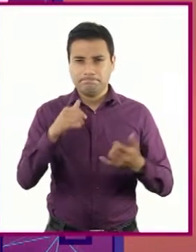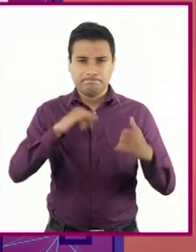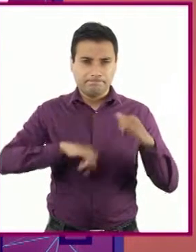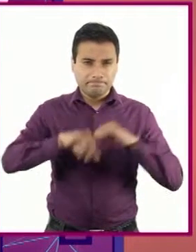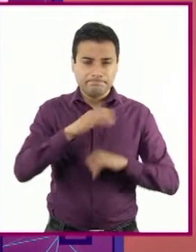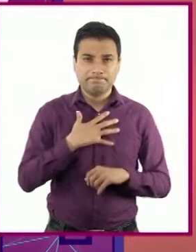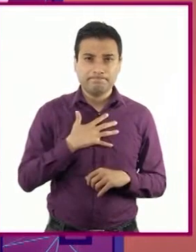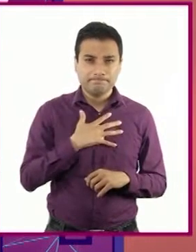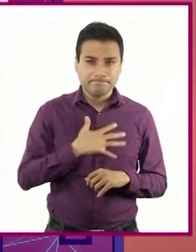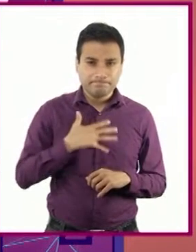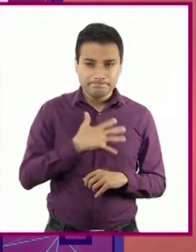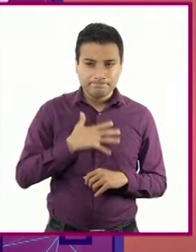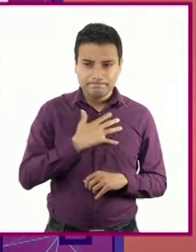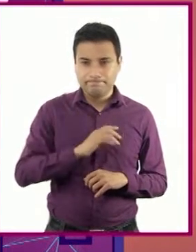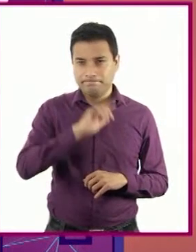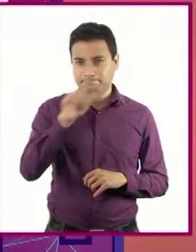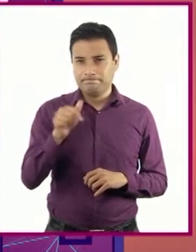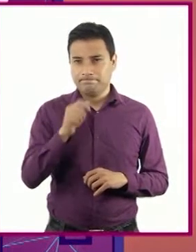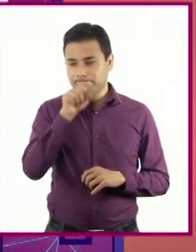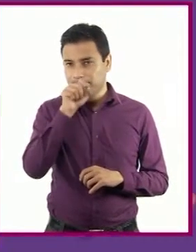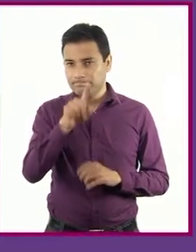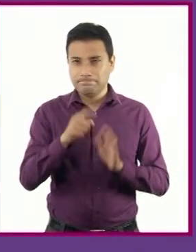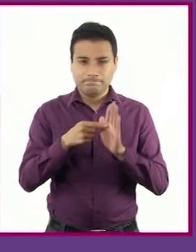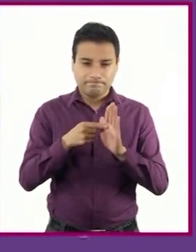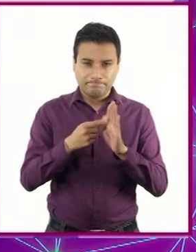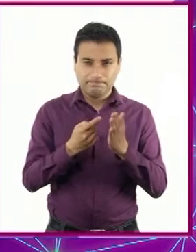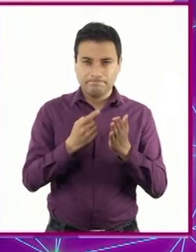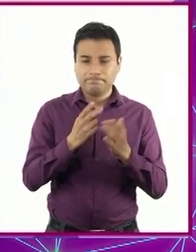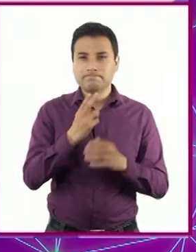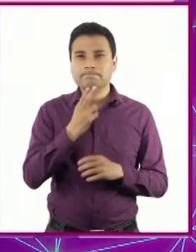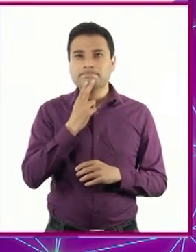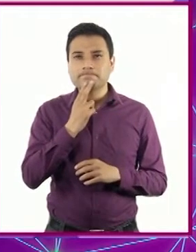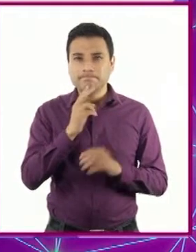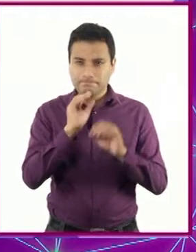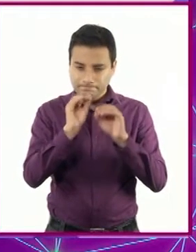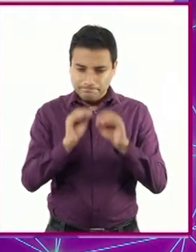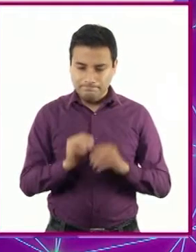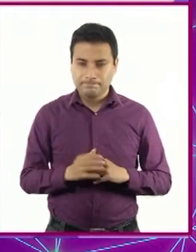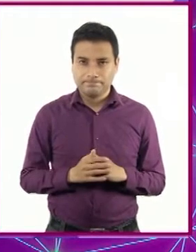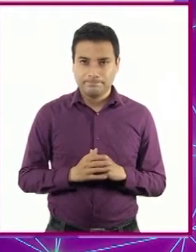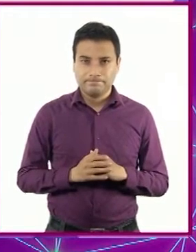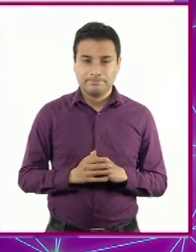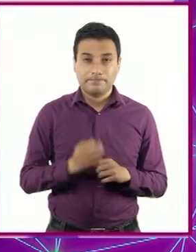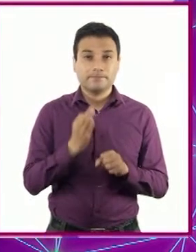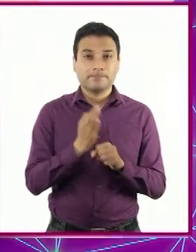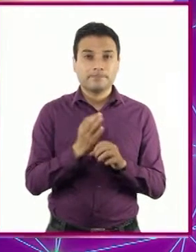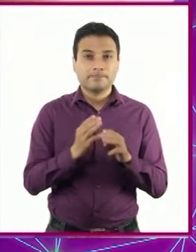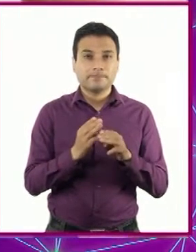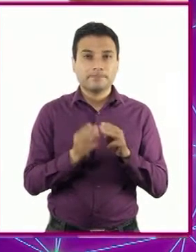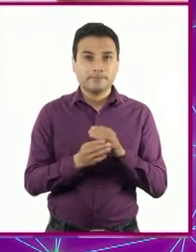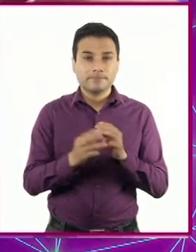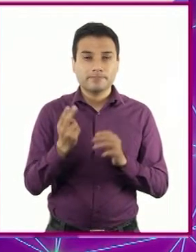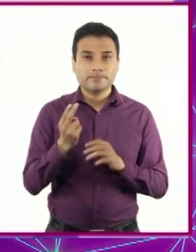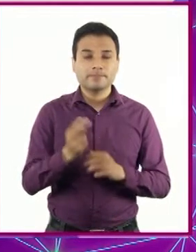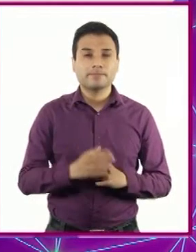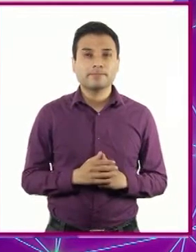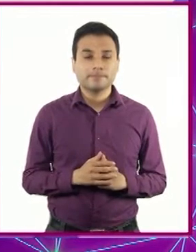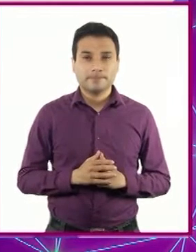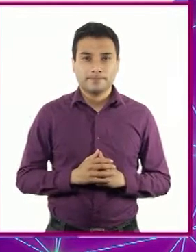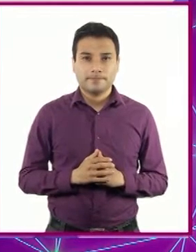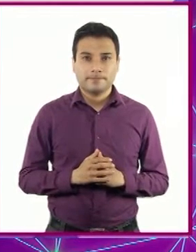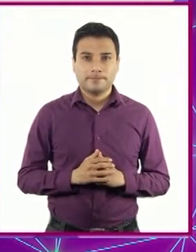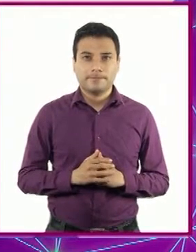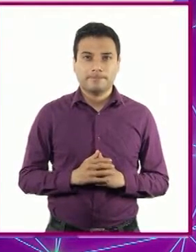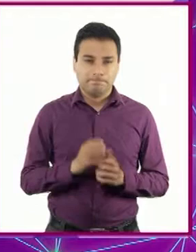y representaciones simbólicas mediante ecuaciones y modelos. Para esta sesión, los materiales que necesitarán son